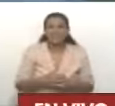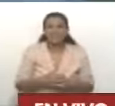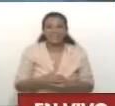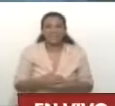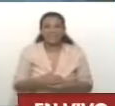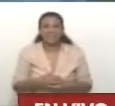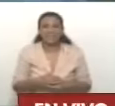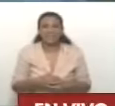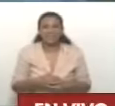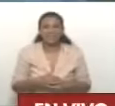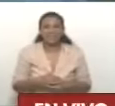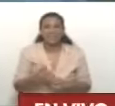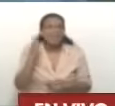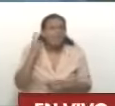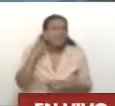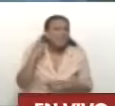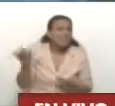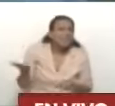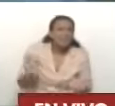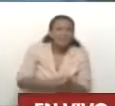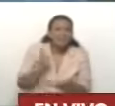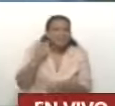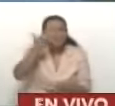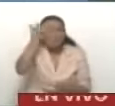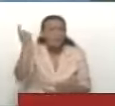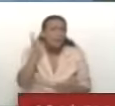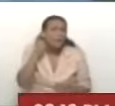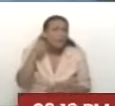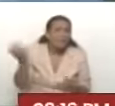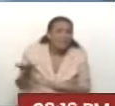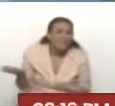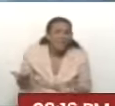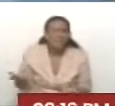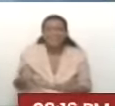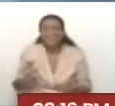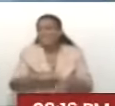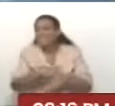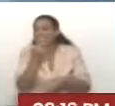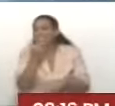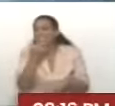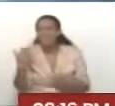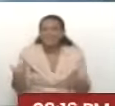Y sóplame ahí. Hay